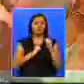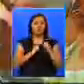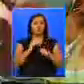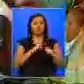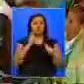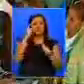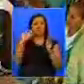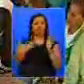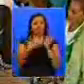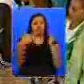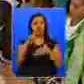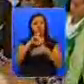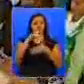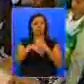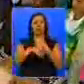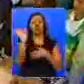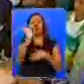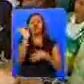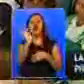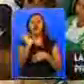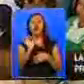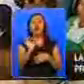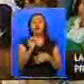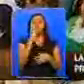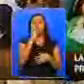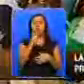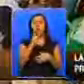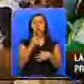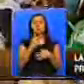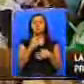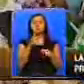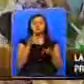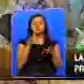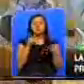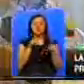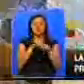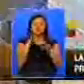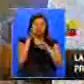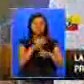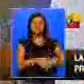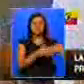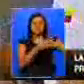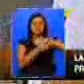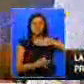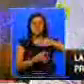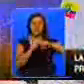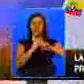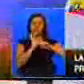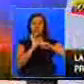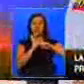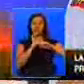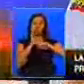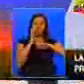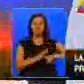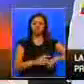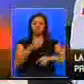hablar en contra de Latinoamérica o menospreciar a tu propio continente, a la patria grande, a tu propio país. Pero hay algunos periodistas que solamente se